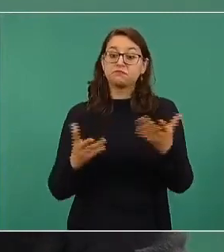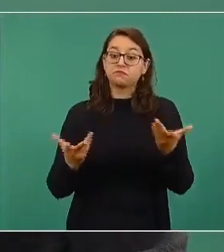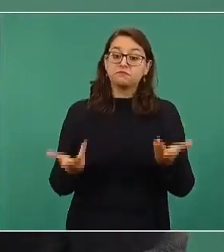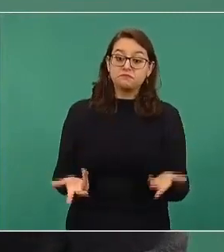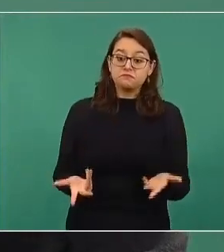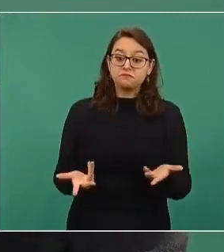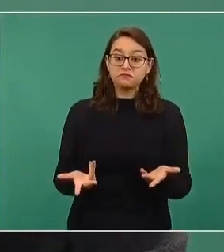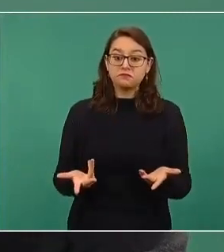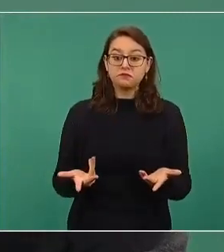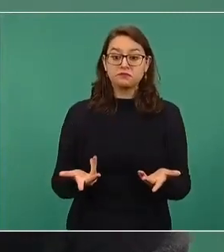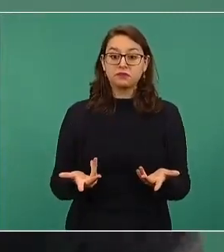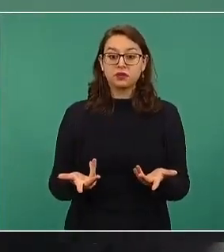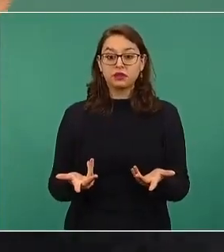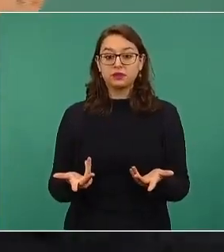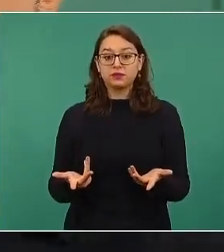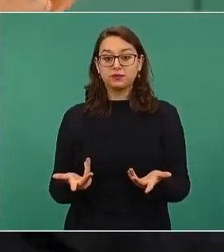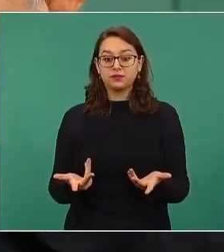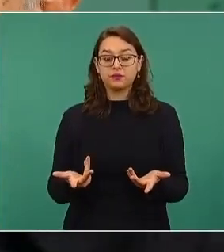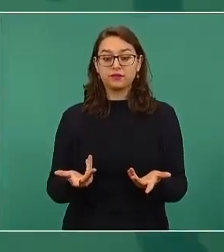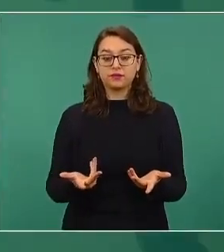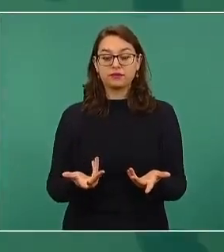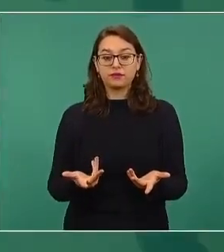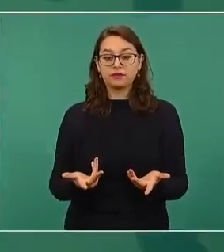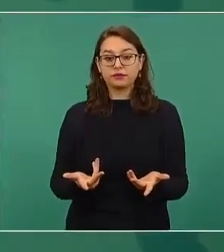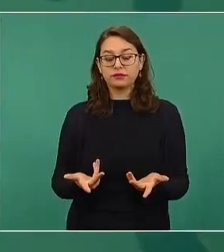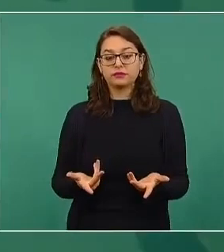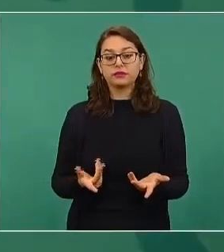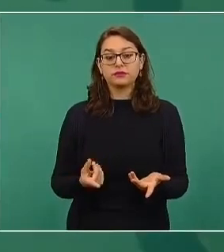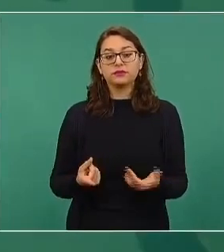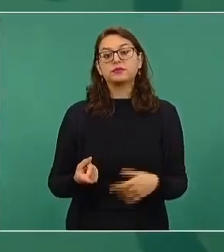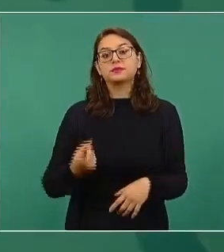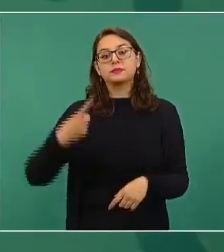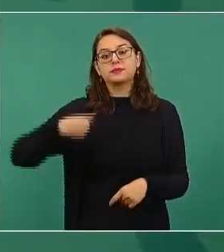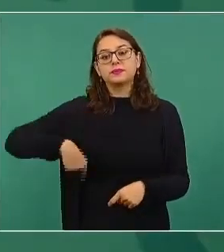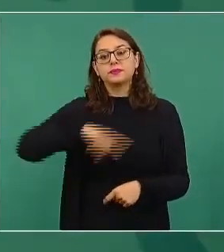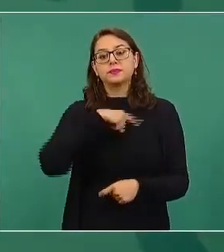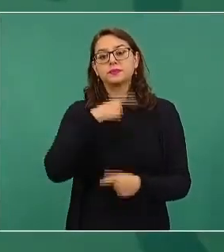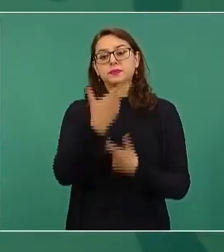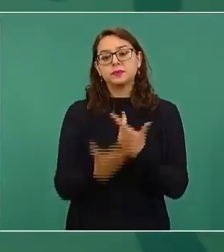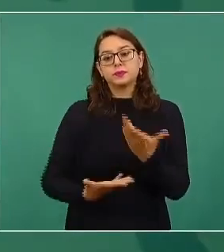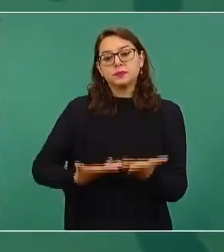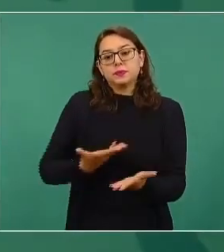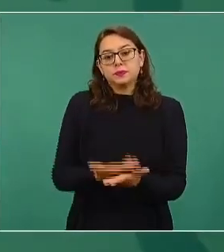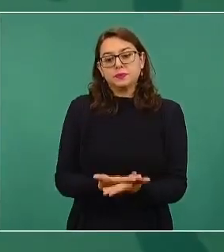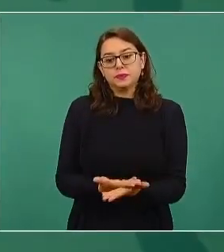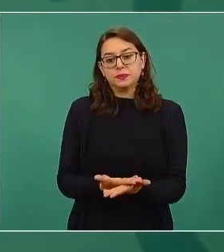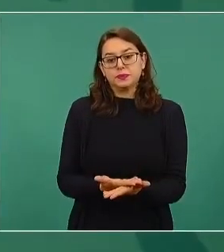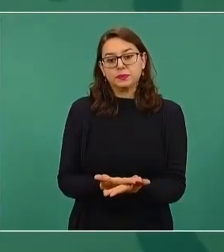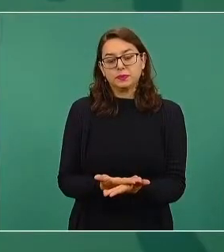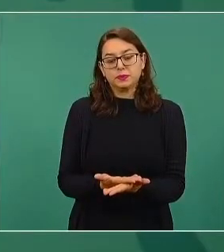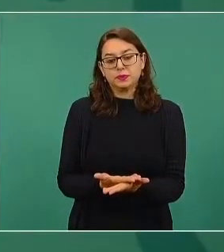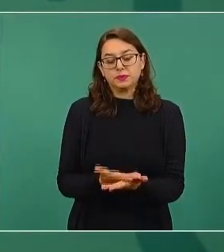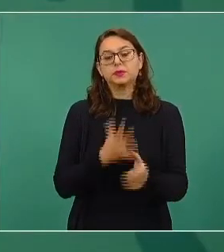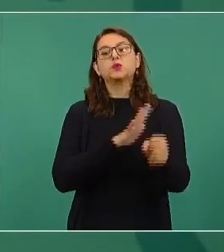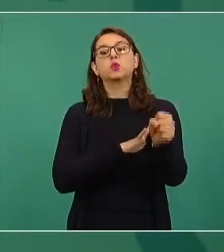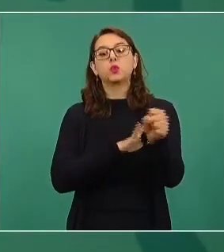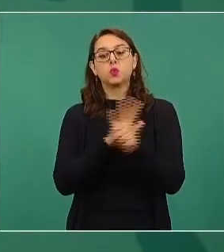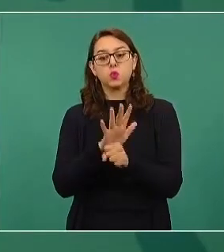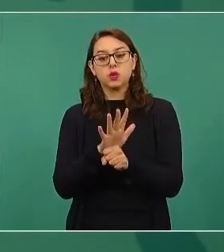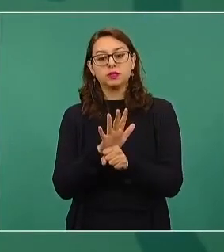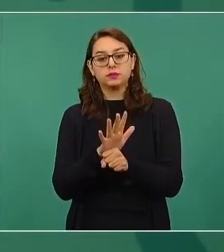Entonces, estamos proponiendo que el fondo se integre con